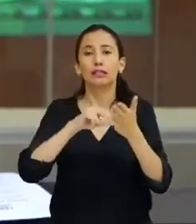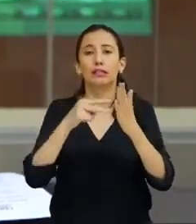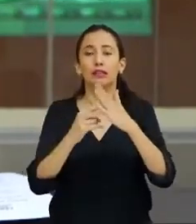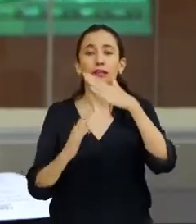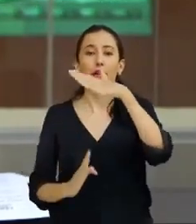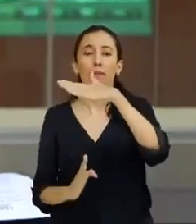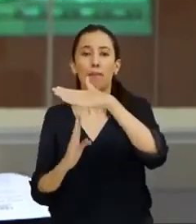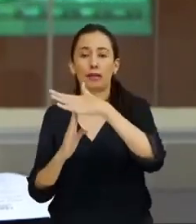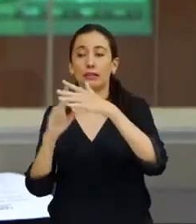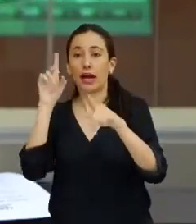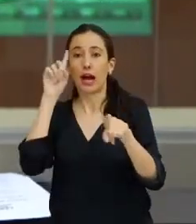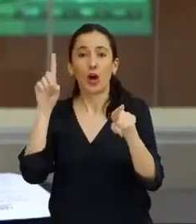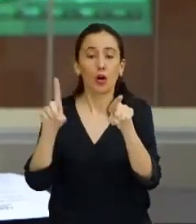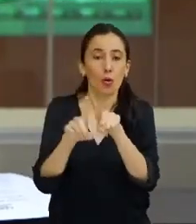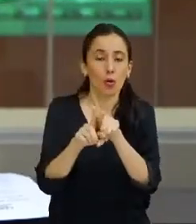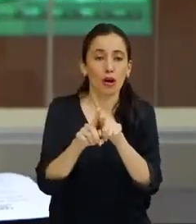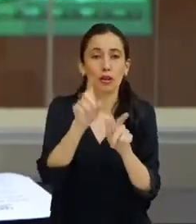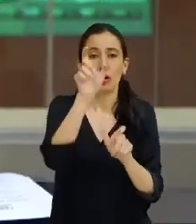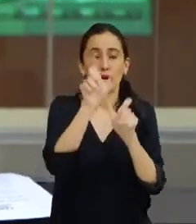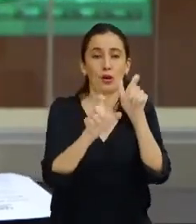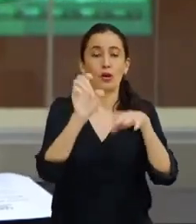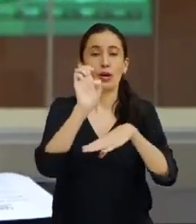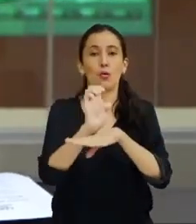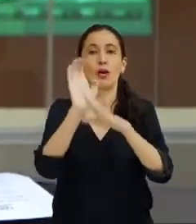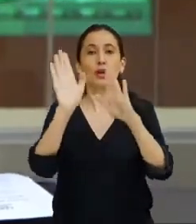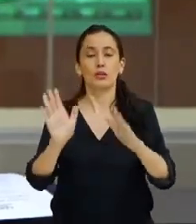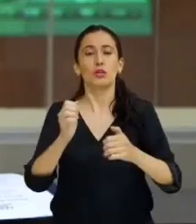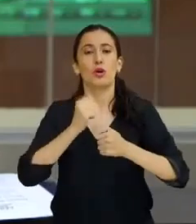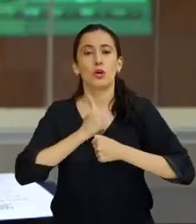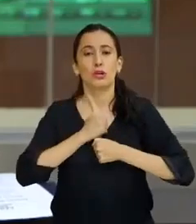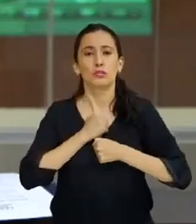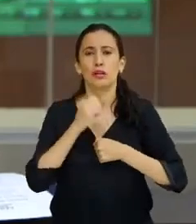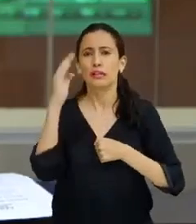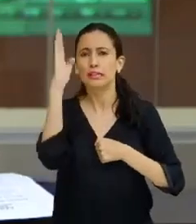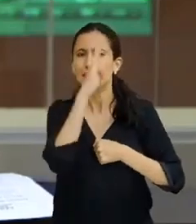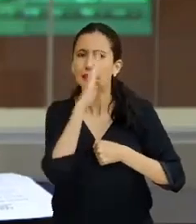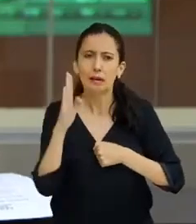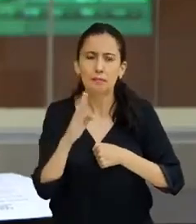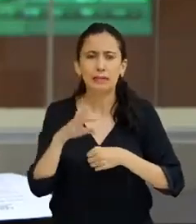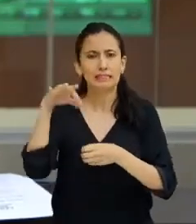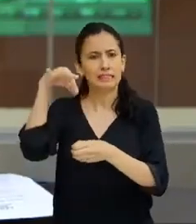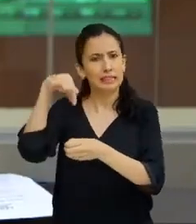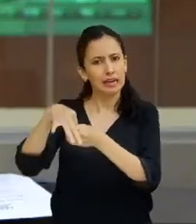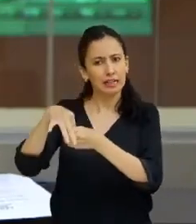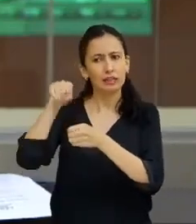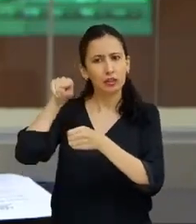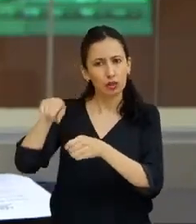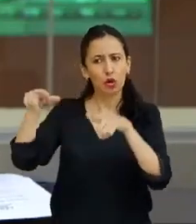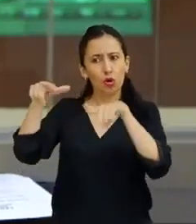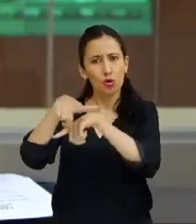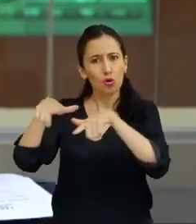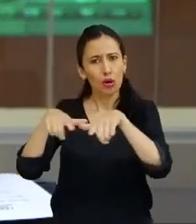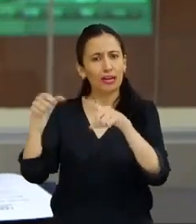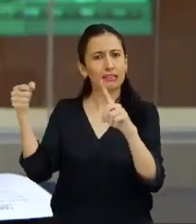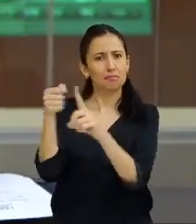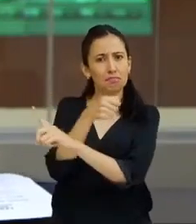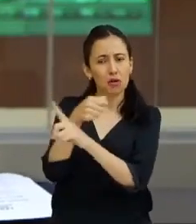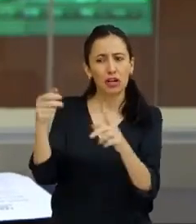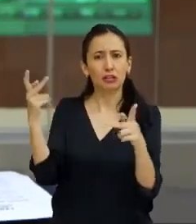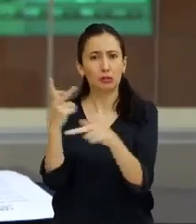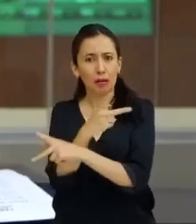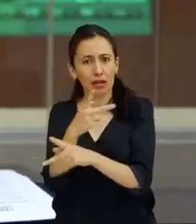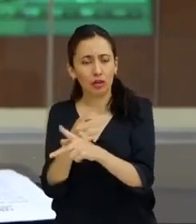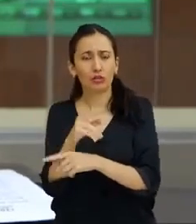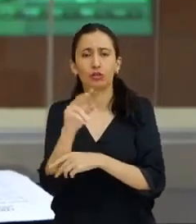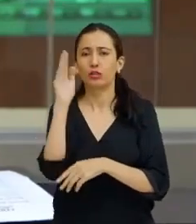consenso y es civismo jamás las contiendas electorales deben ser espacios violentos o